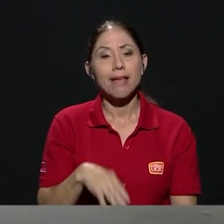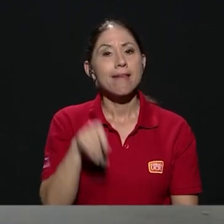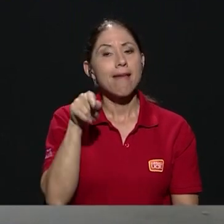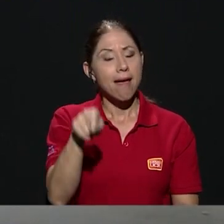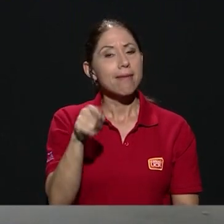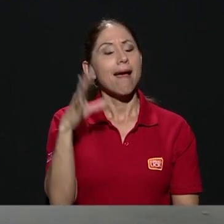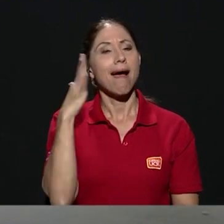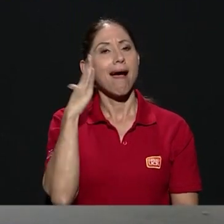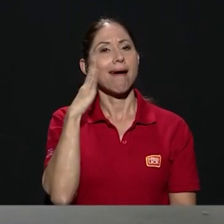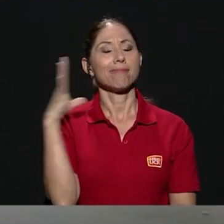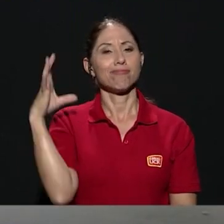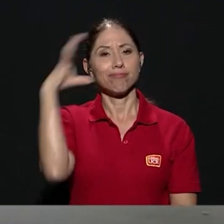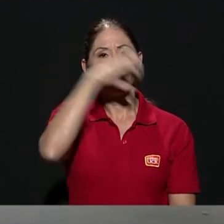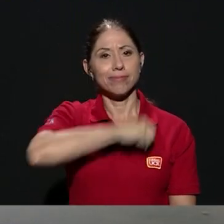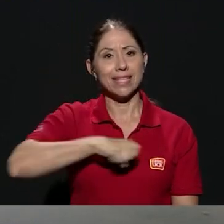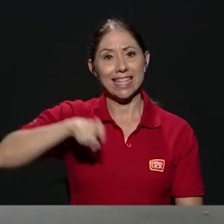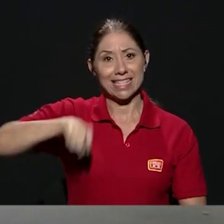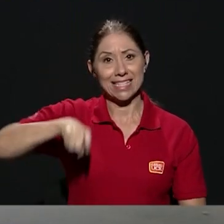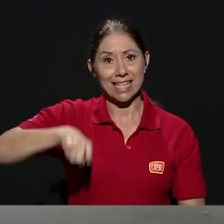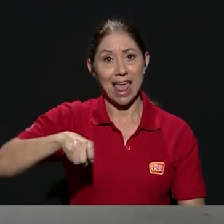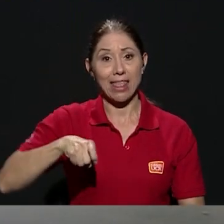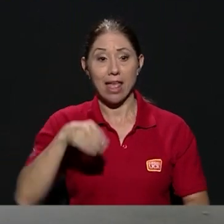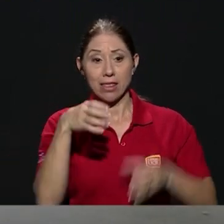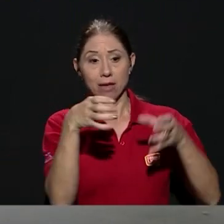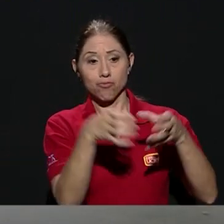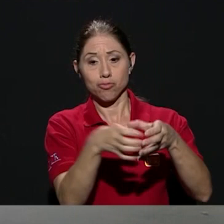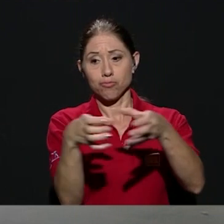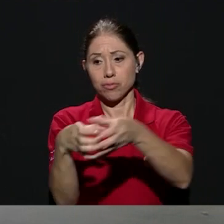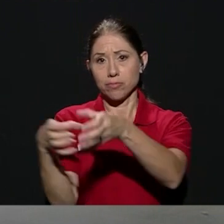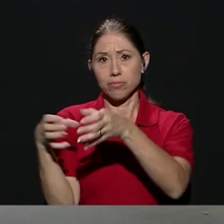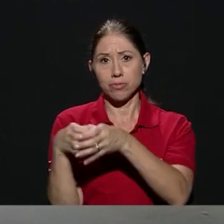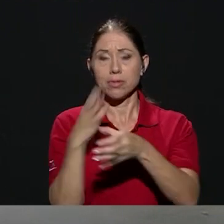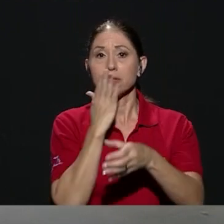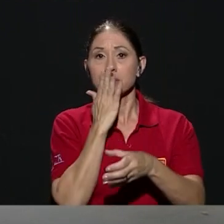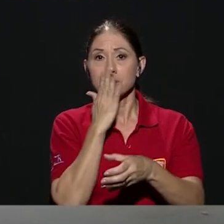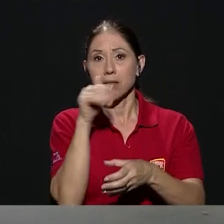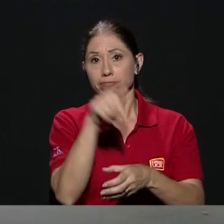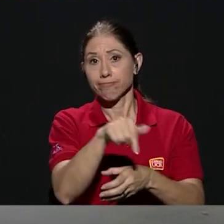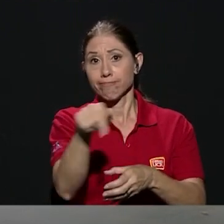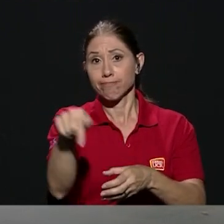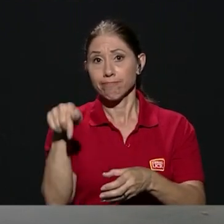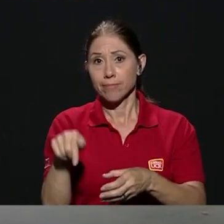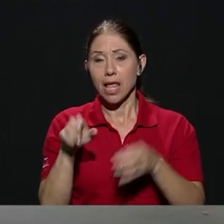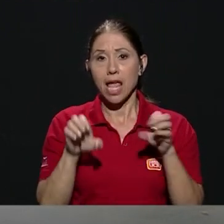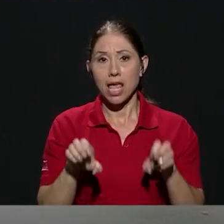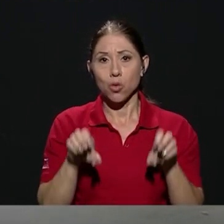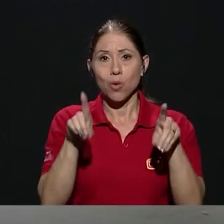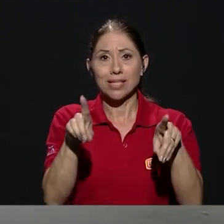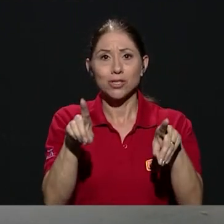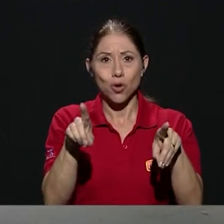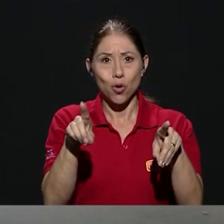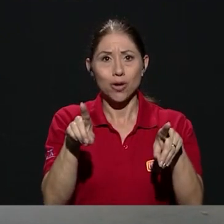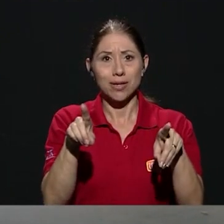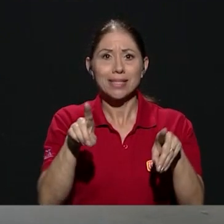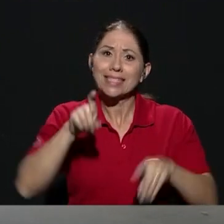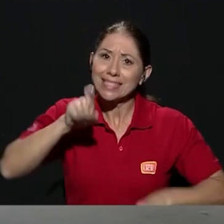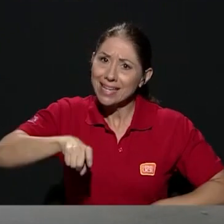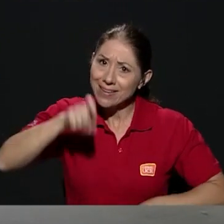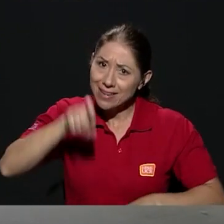la necesidad de que en estas comunidades la educación es una carrera que se